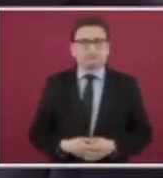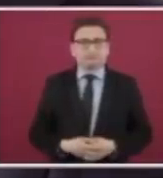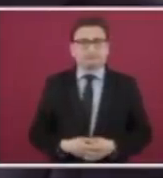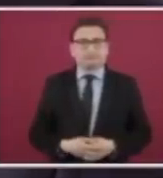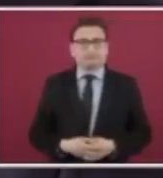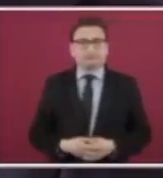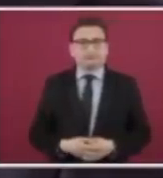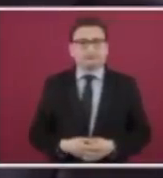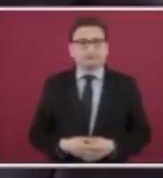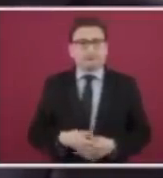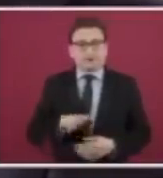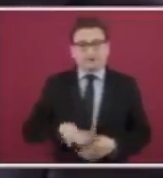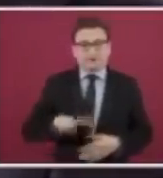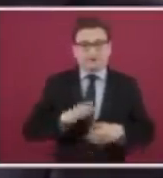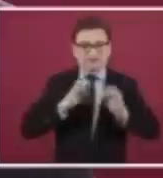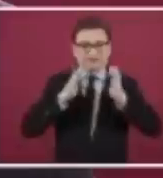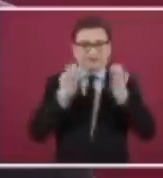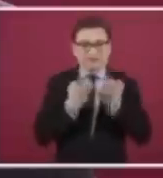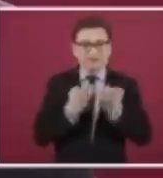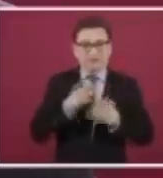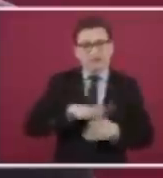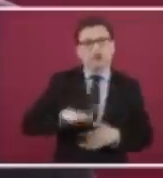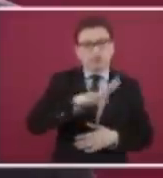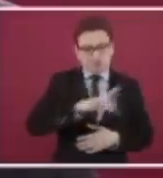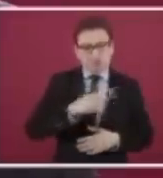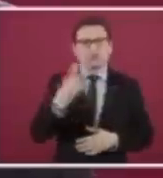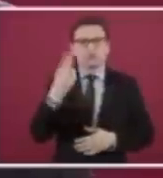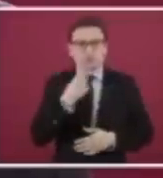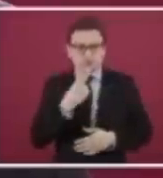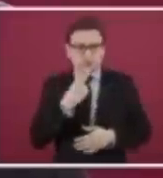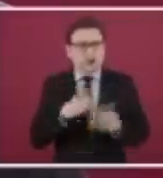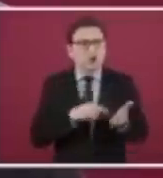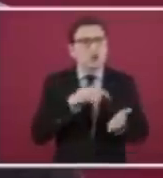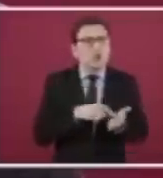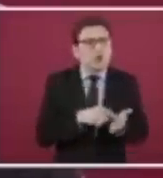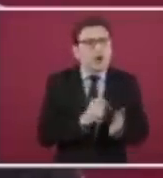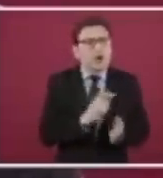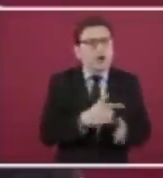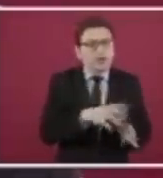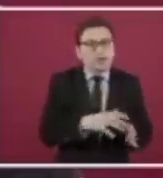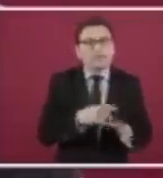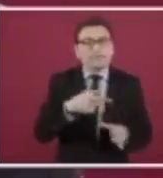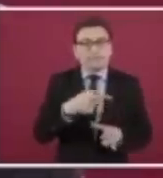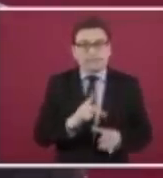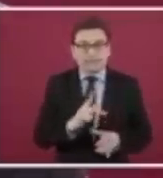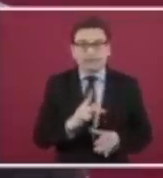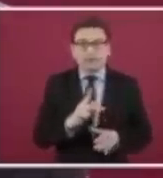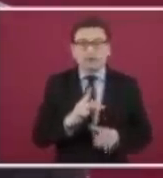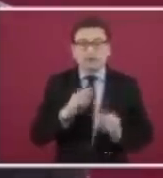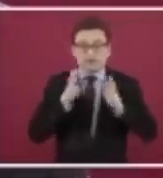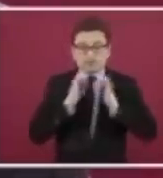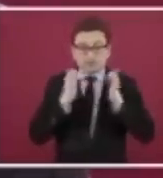espacios de los estadios sin dejarlos de